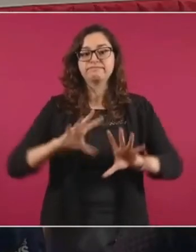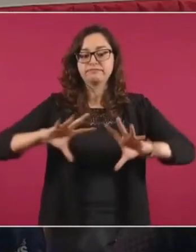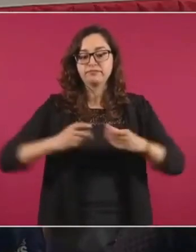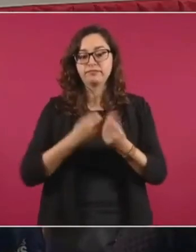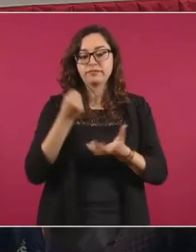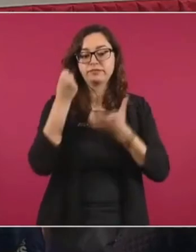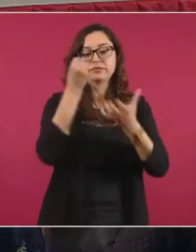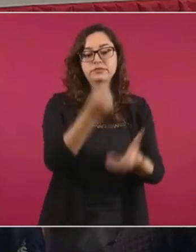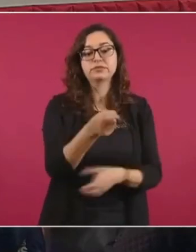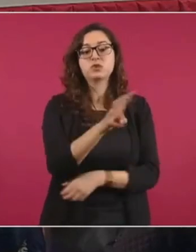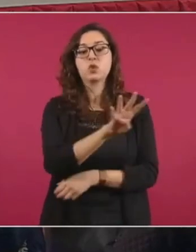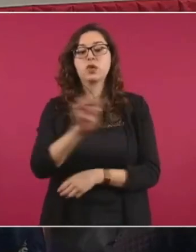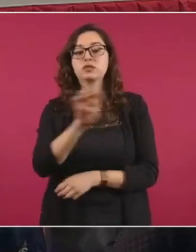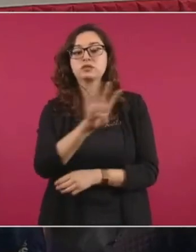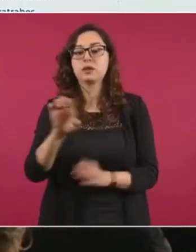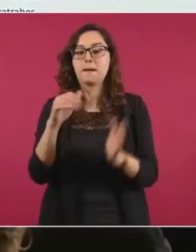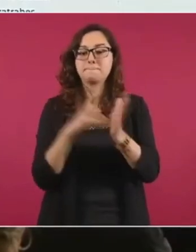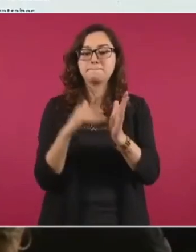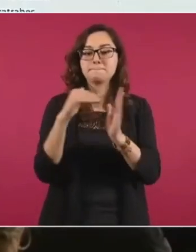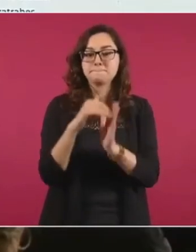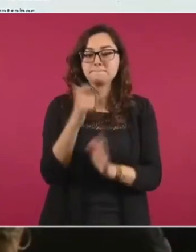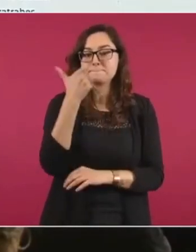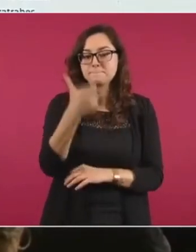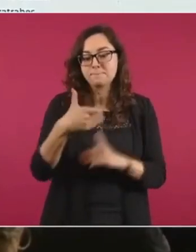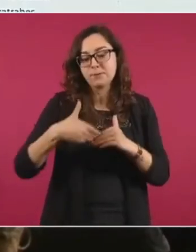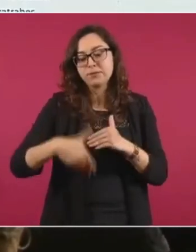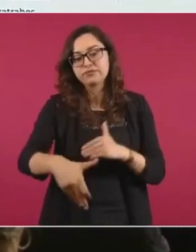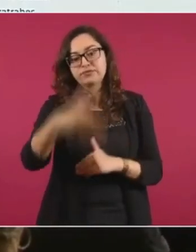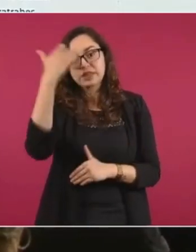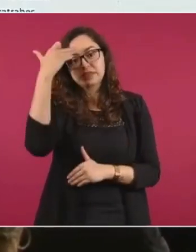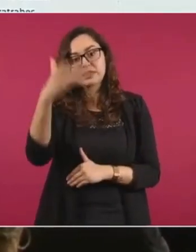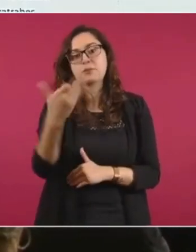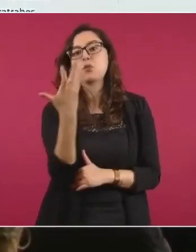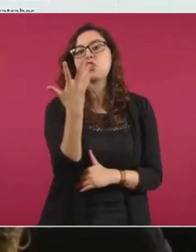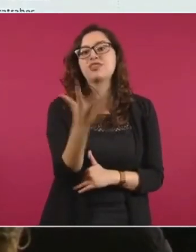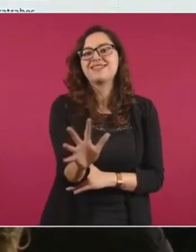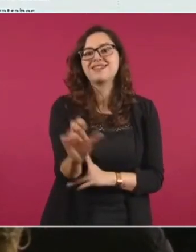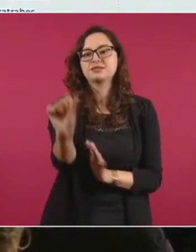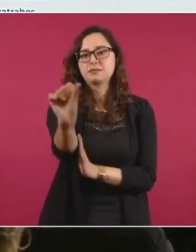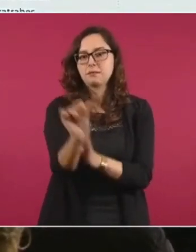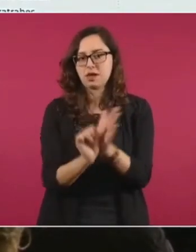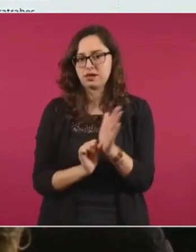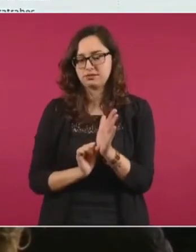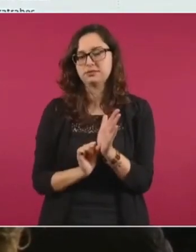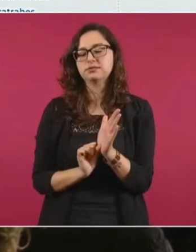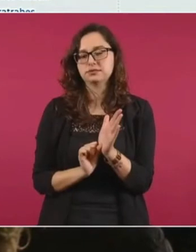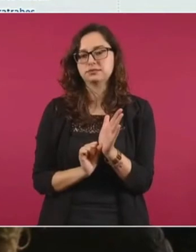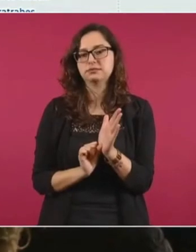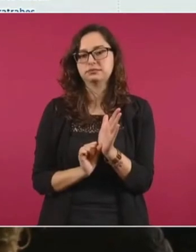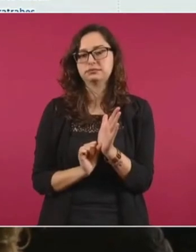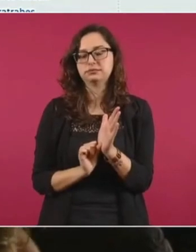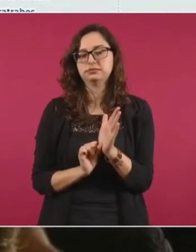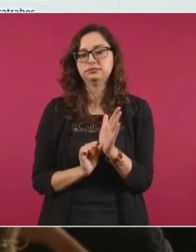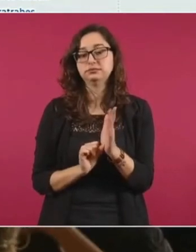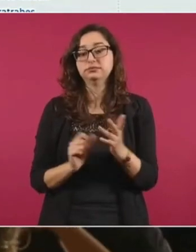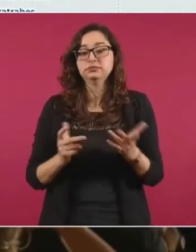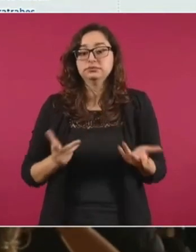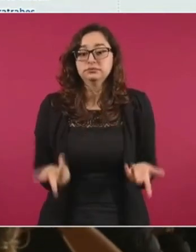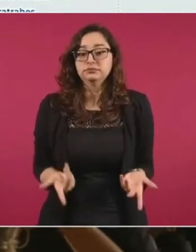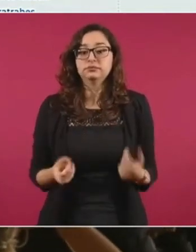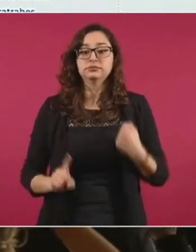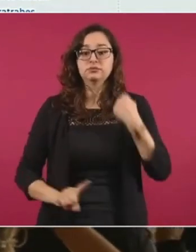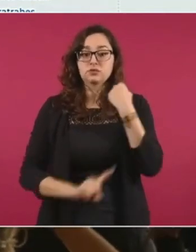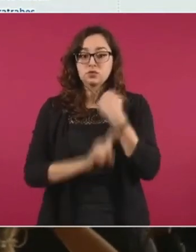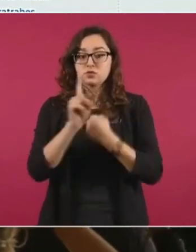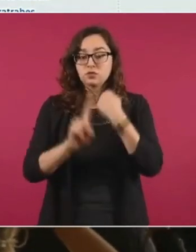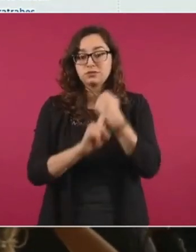cerca de 400 millones de pesos, tiene un tiempo de ejecución de 10 meses y pues el problema es